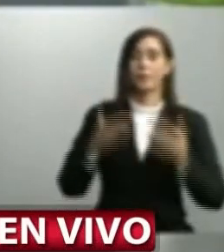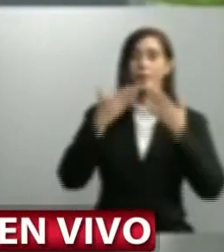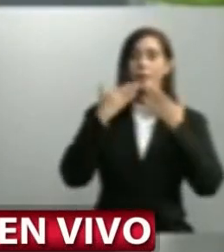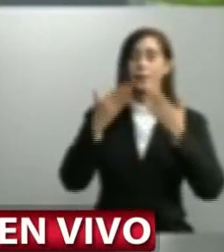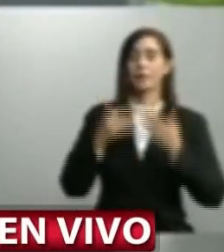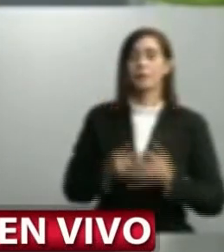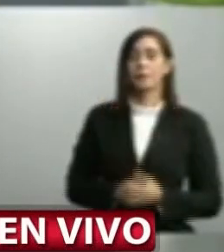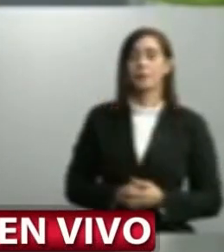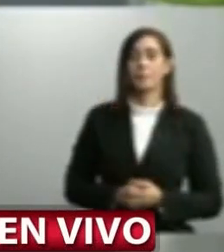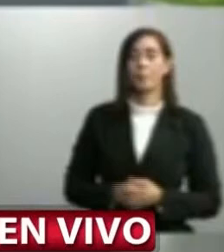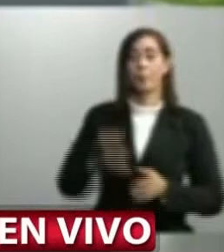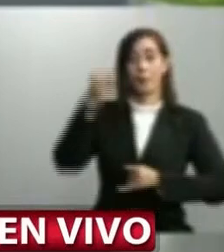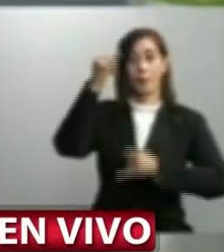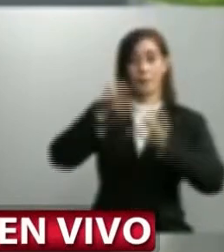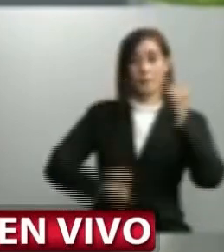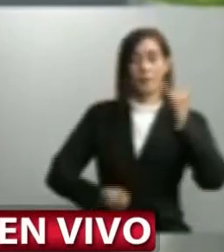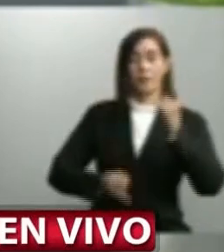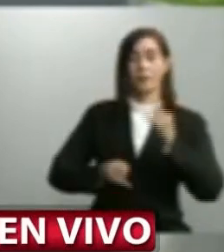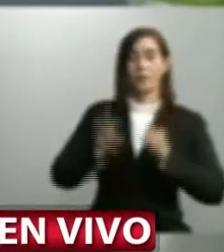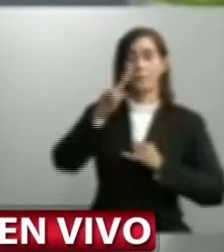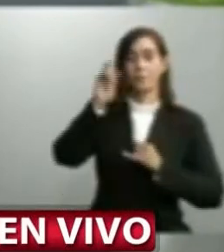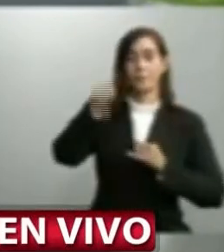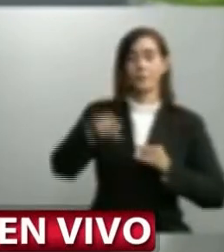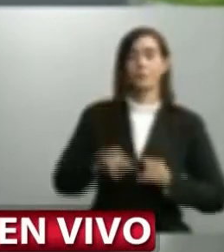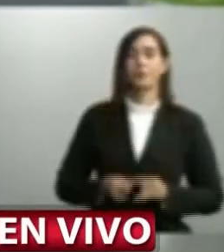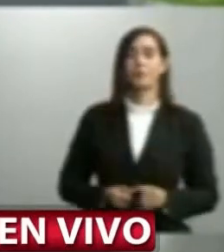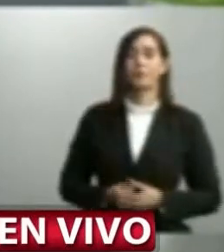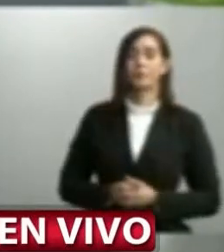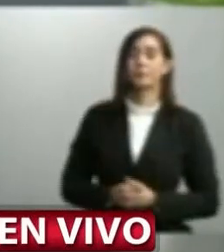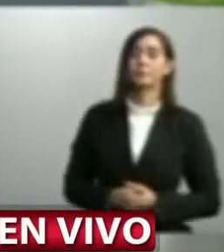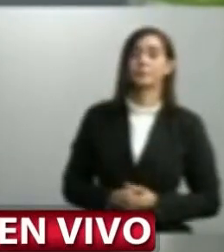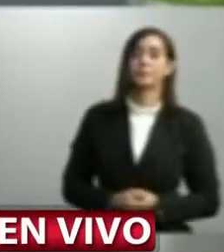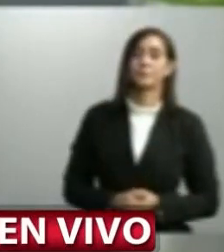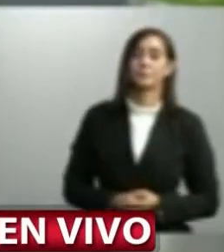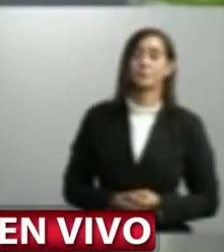Gracias. Por último, Yulisa, hablaré adelante.